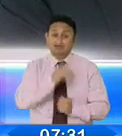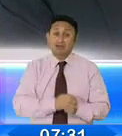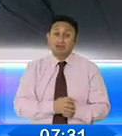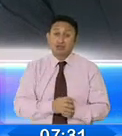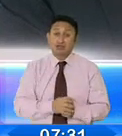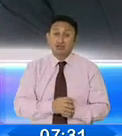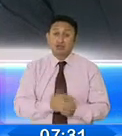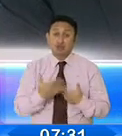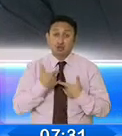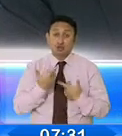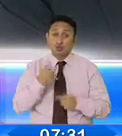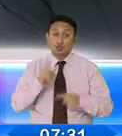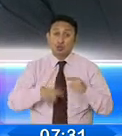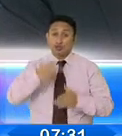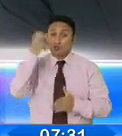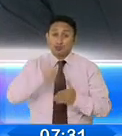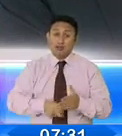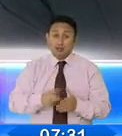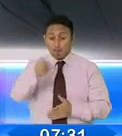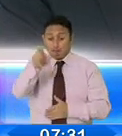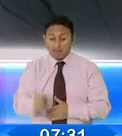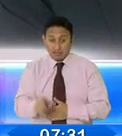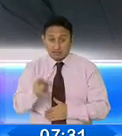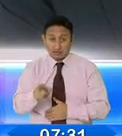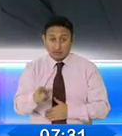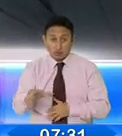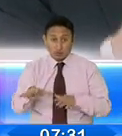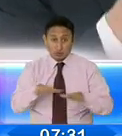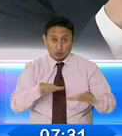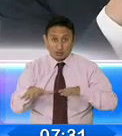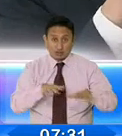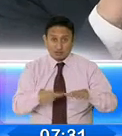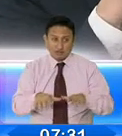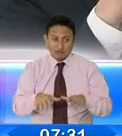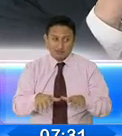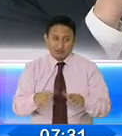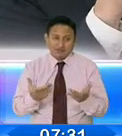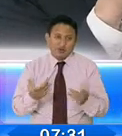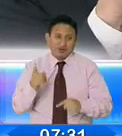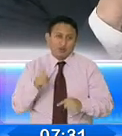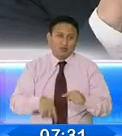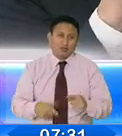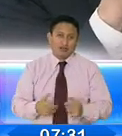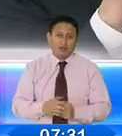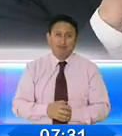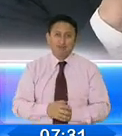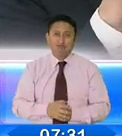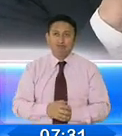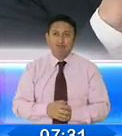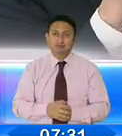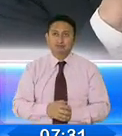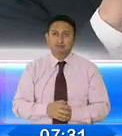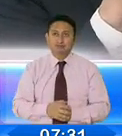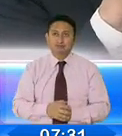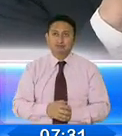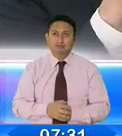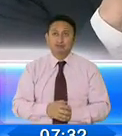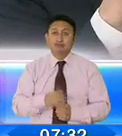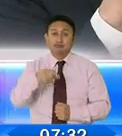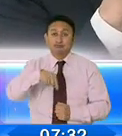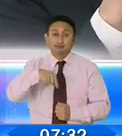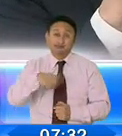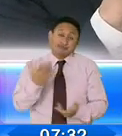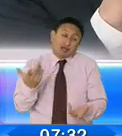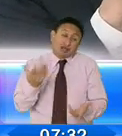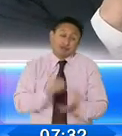firmeza en cuanto a las acciones que debemos tomar. Y esto es así. Y después